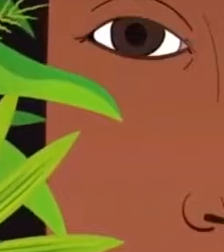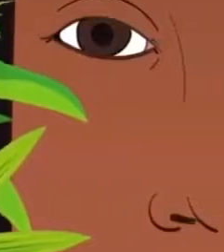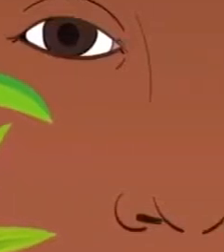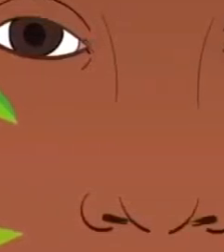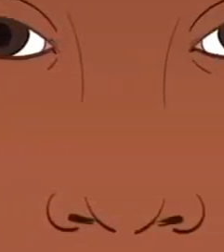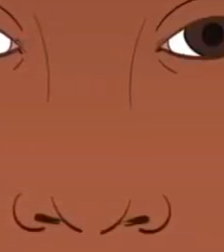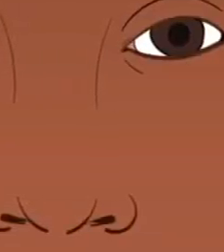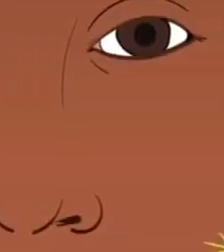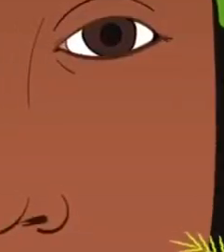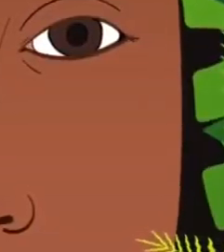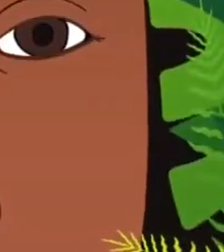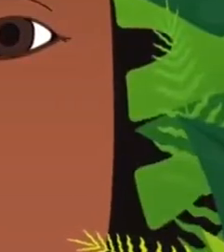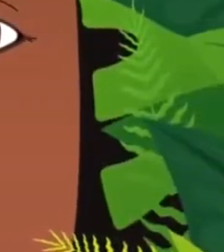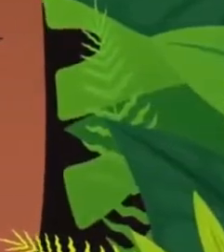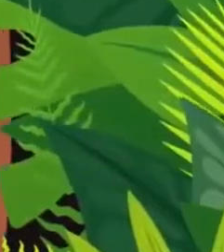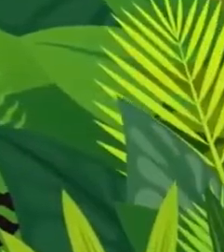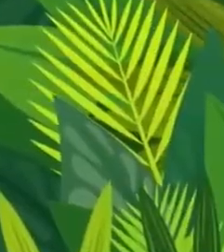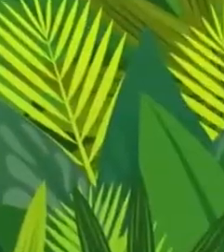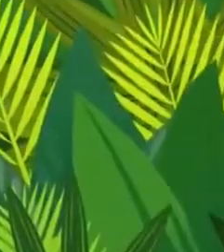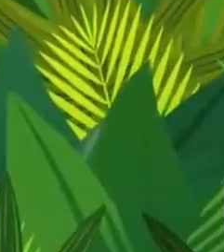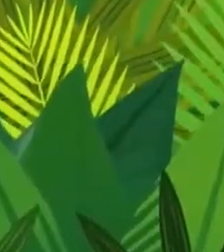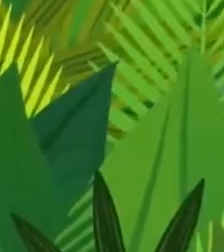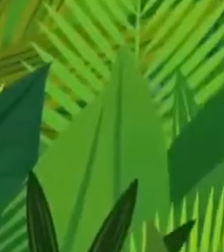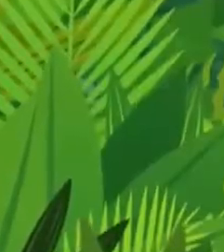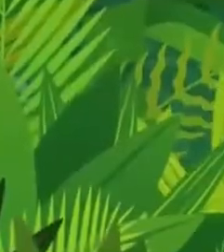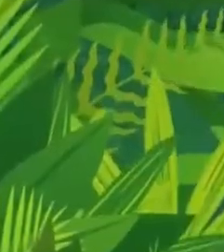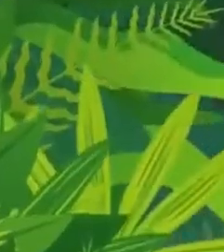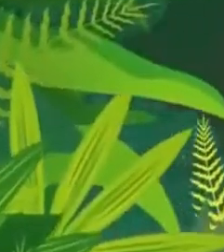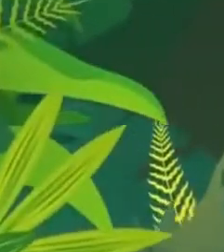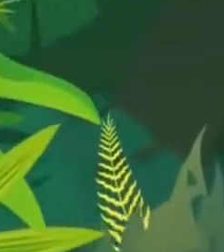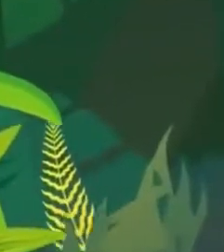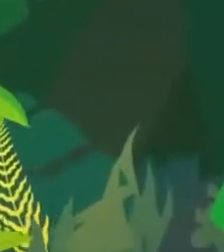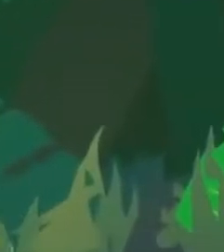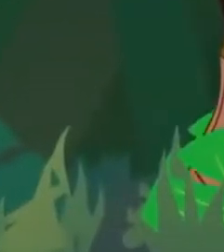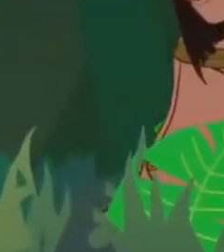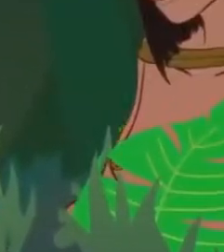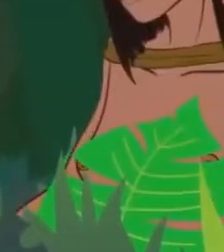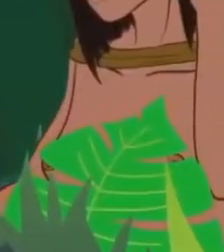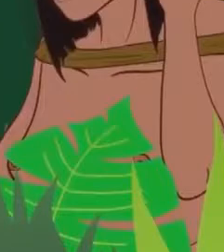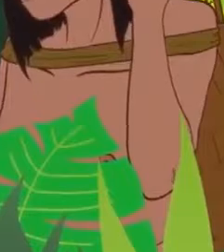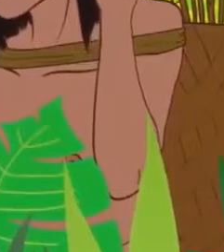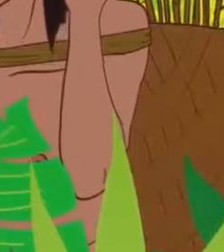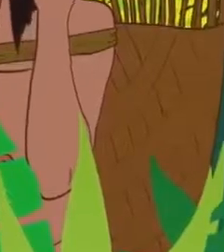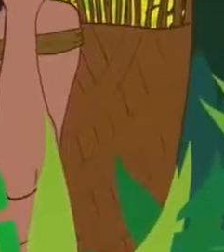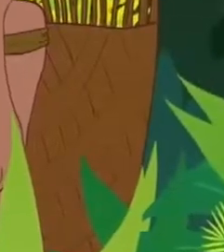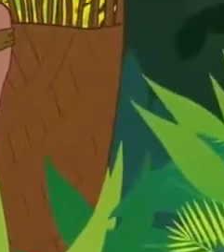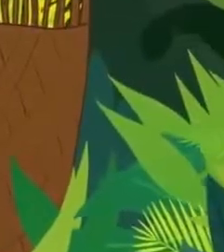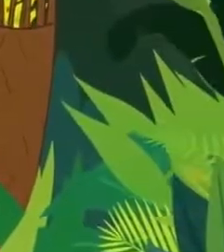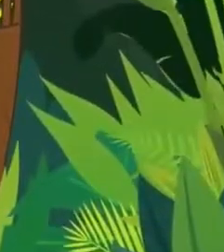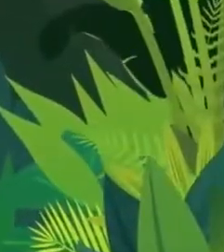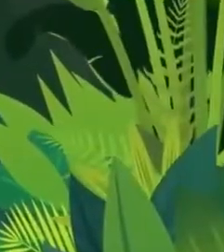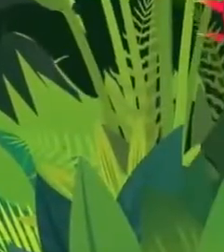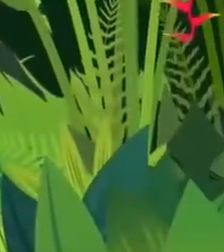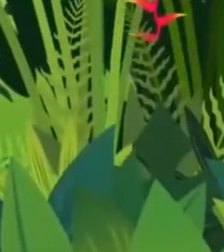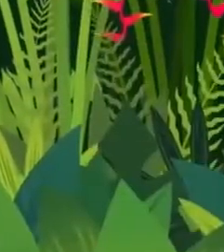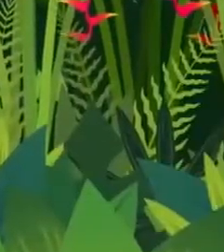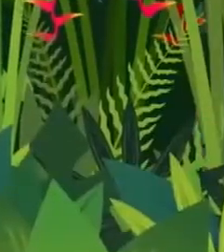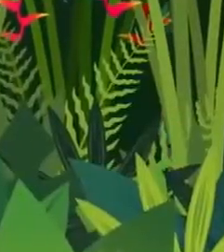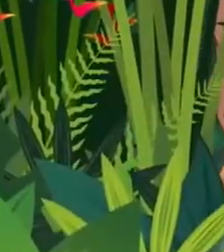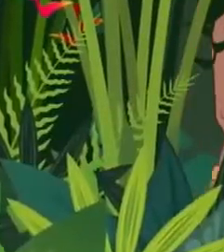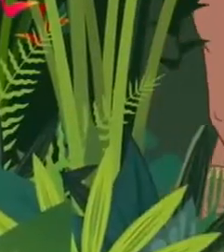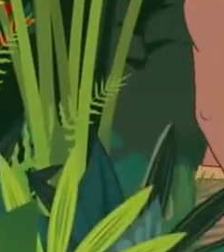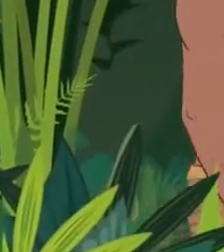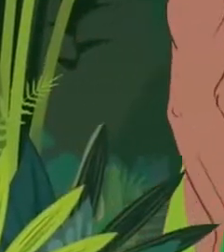peruano y que en algún momento decidieron aislarse para protegerse. Ellos mantienen un estrecho